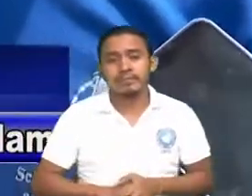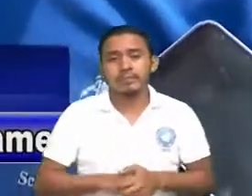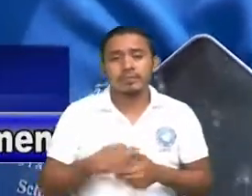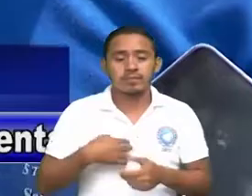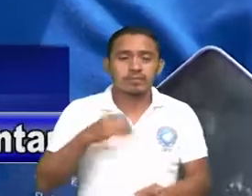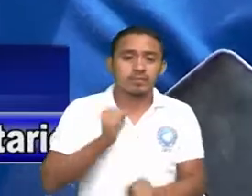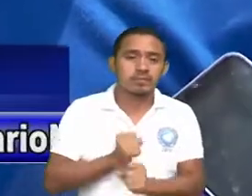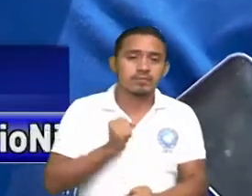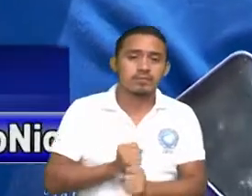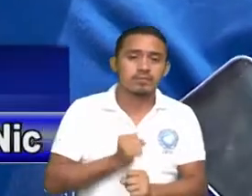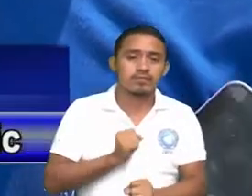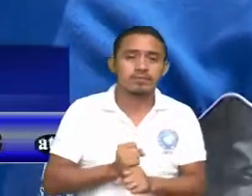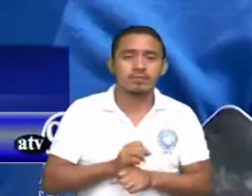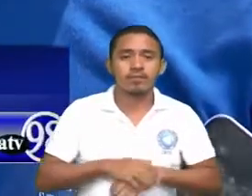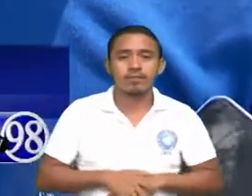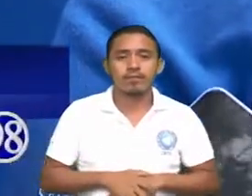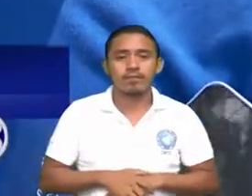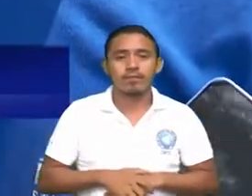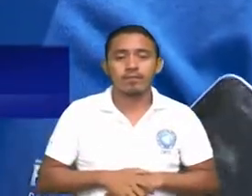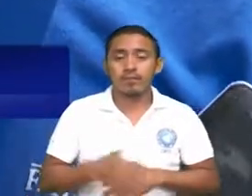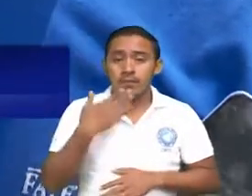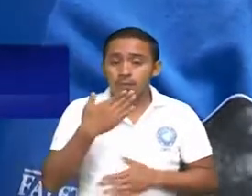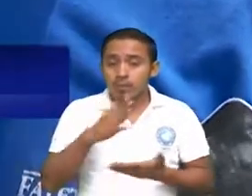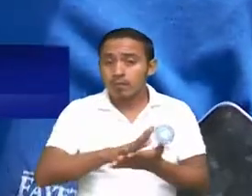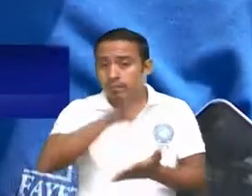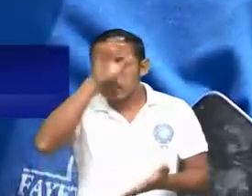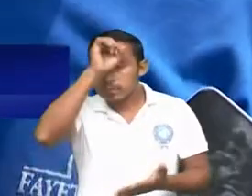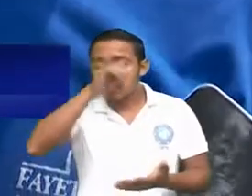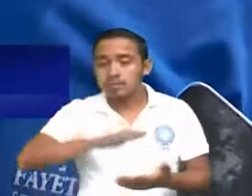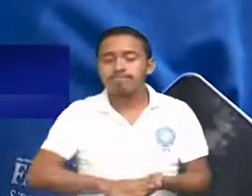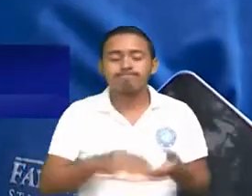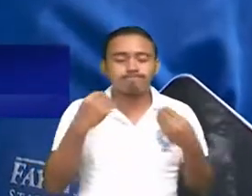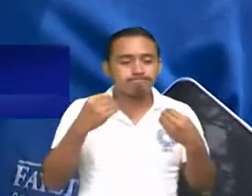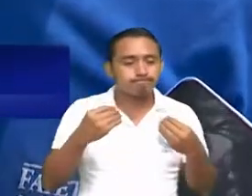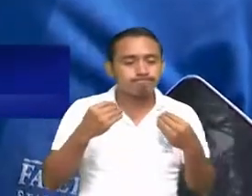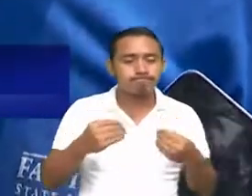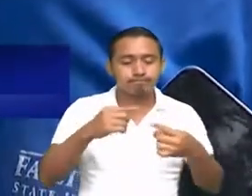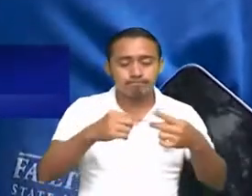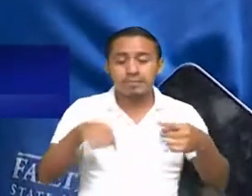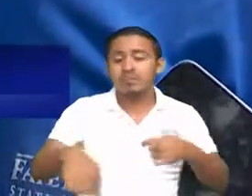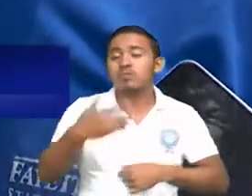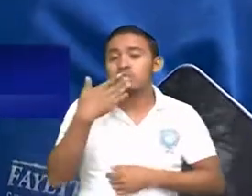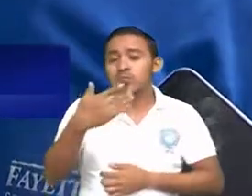mi trabajo. ¿Muchas lecciones aprendidas? Muchas, buena escuela.